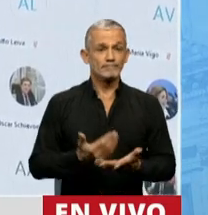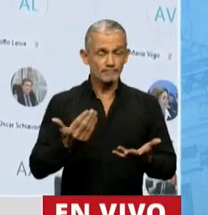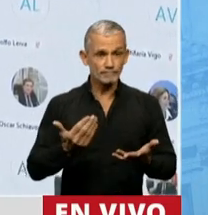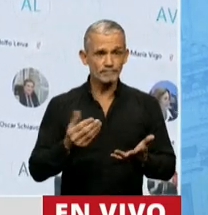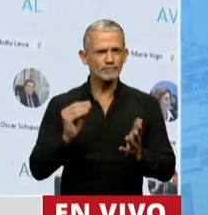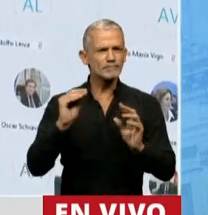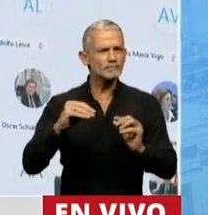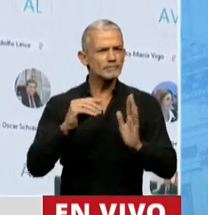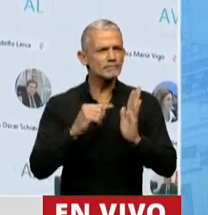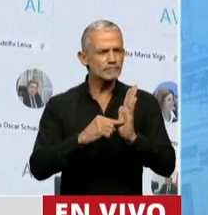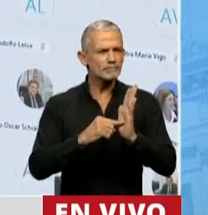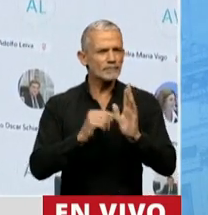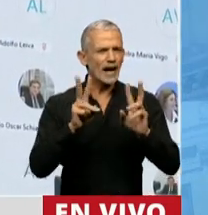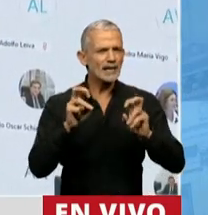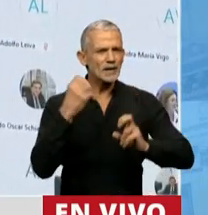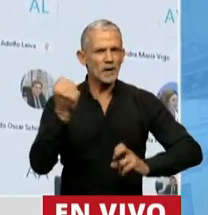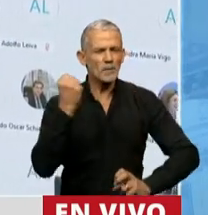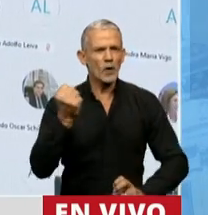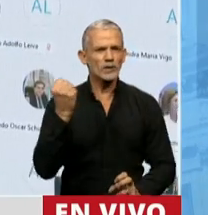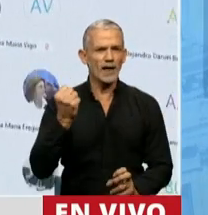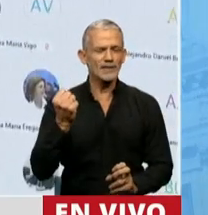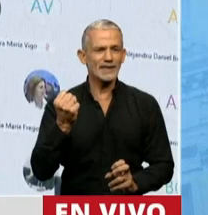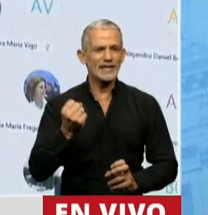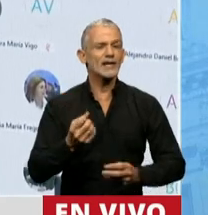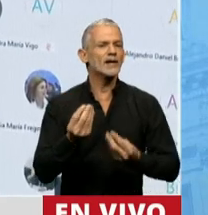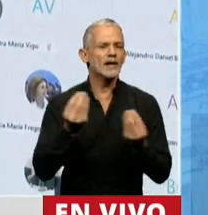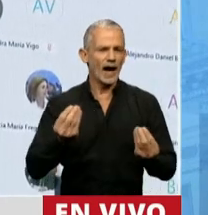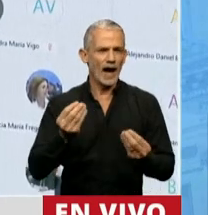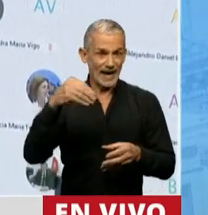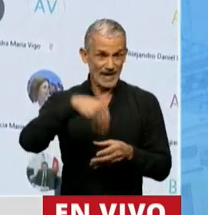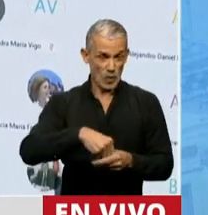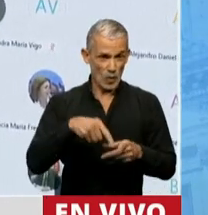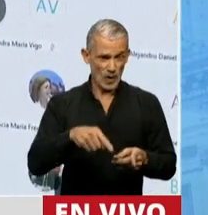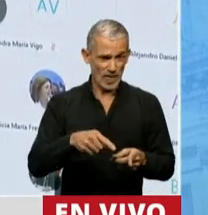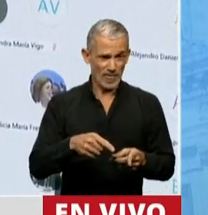Otra cuestión que me parece interesante destacar está incluida